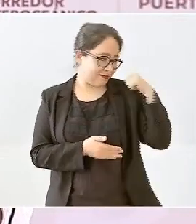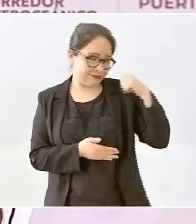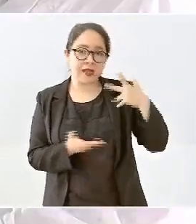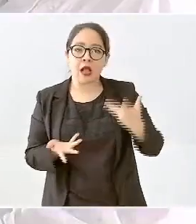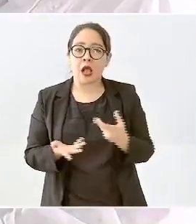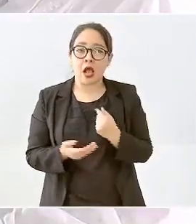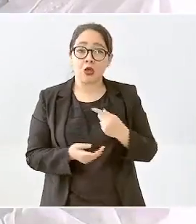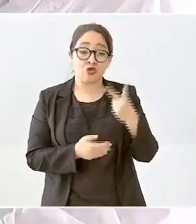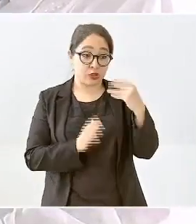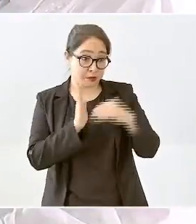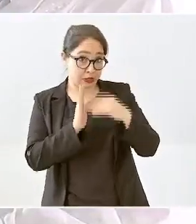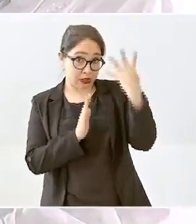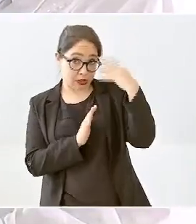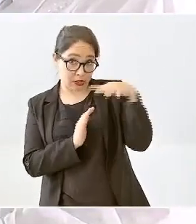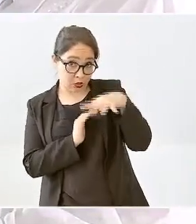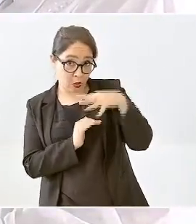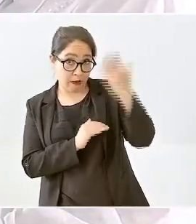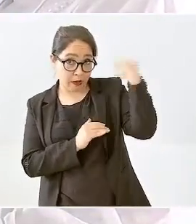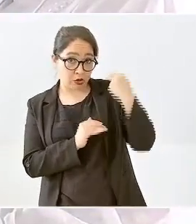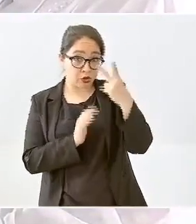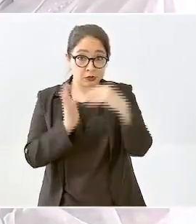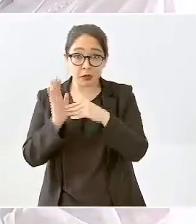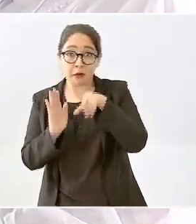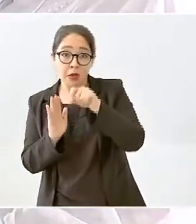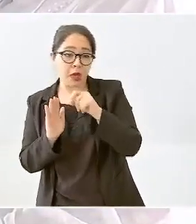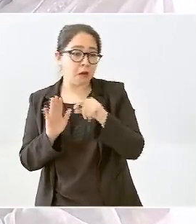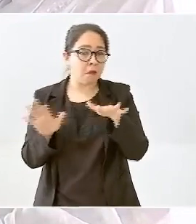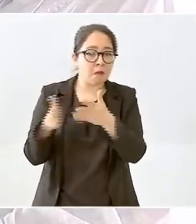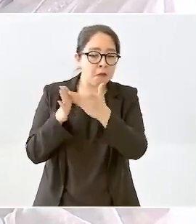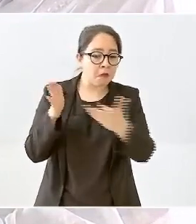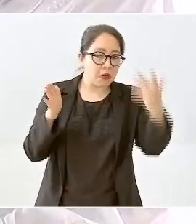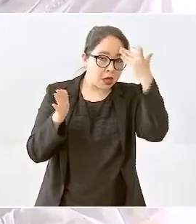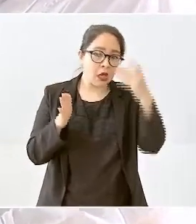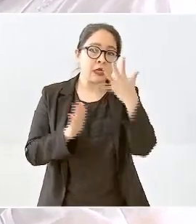el 2019 y 2020 se invirtieron